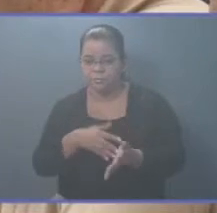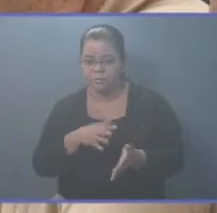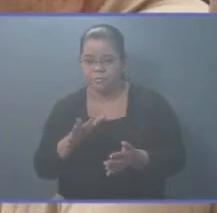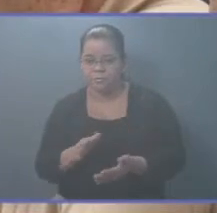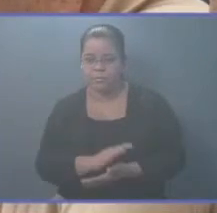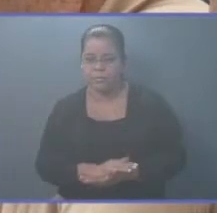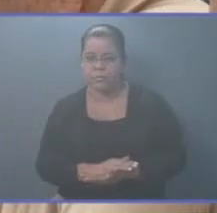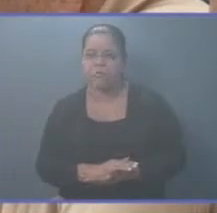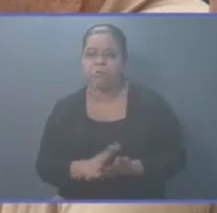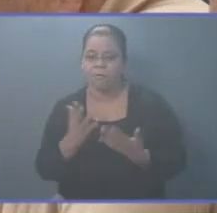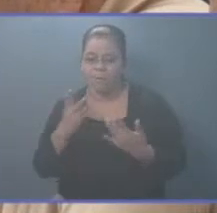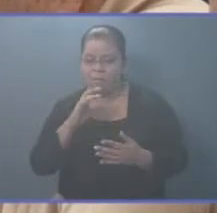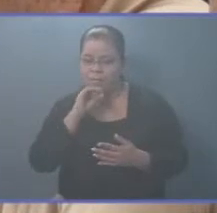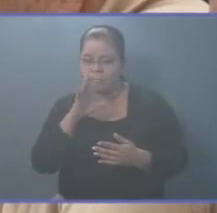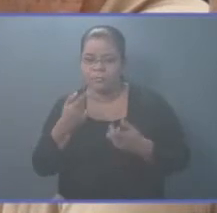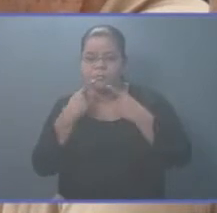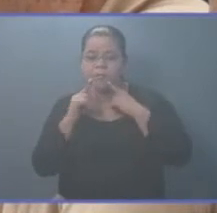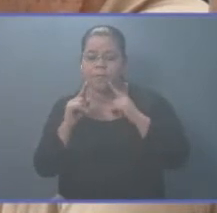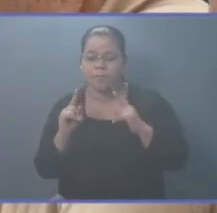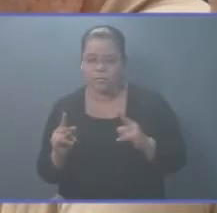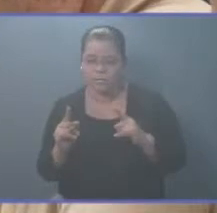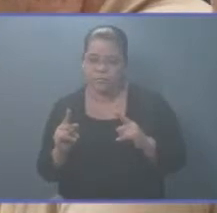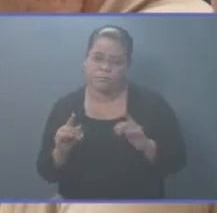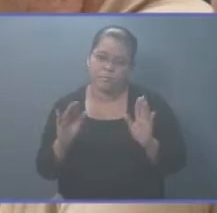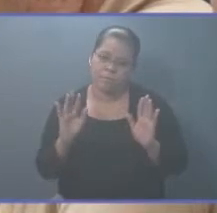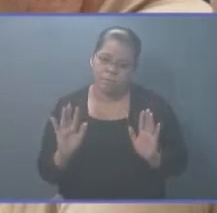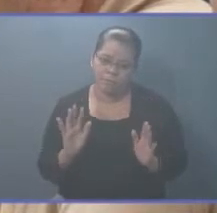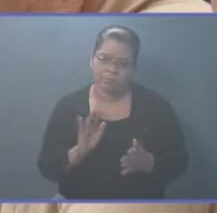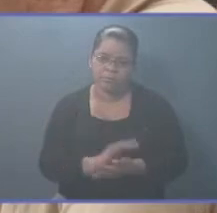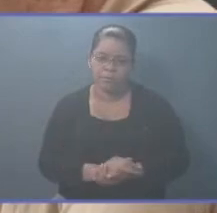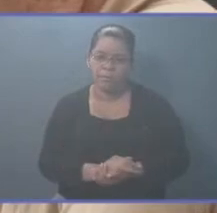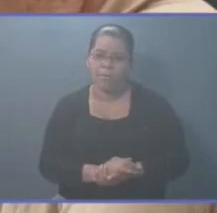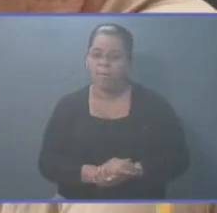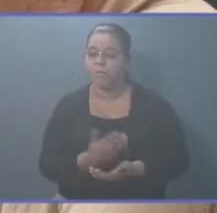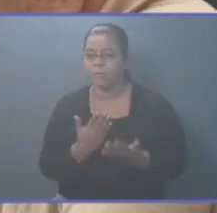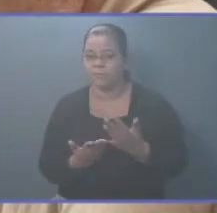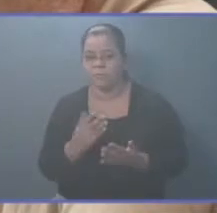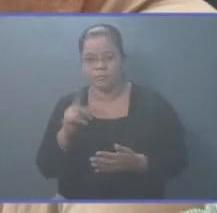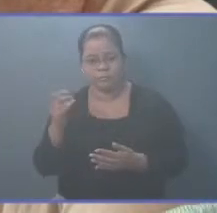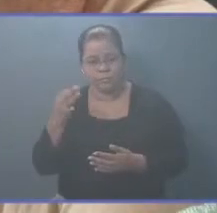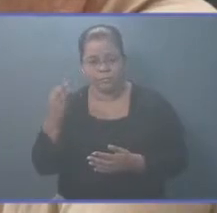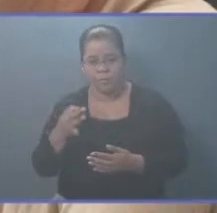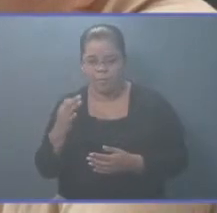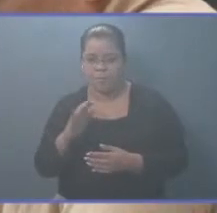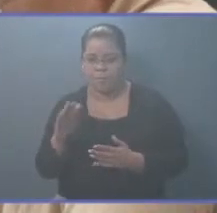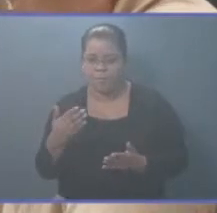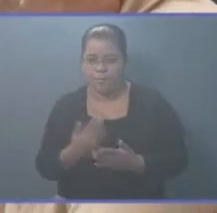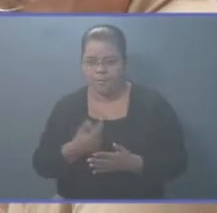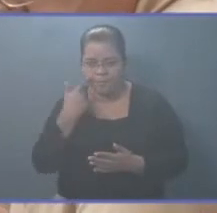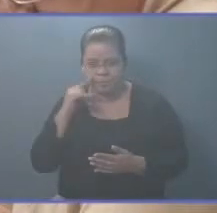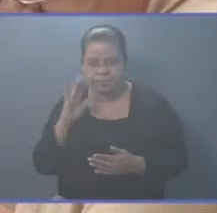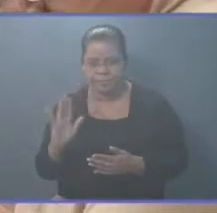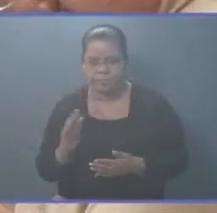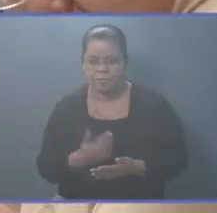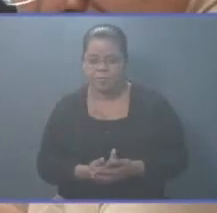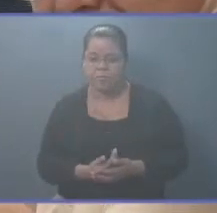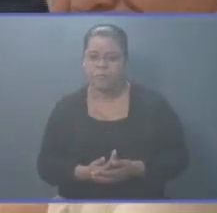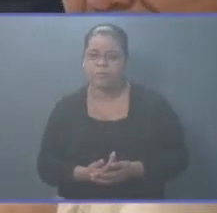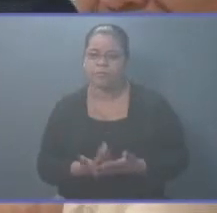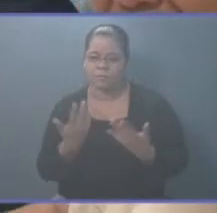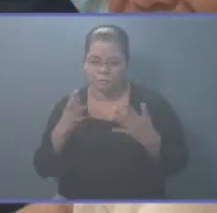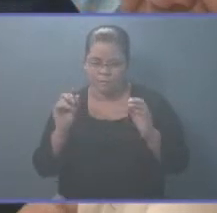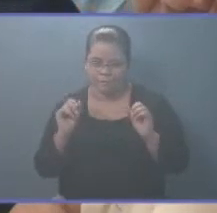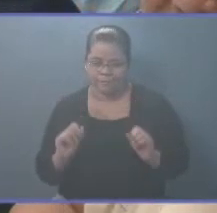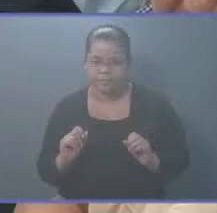ahí ellos declaran, o incluso si no es necesario por la sobreabundancia de prueba, pues se considera que se